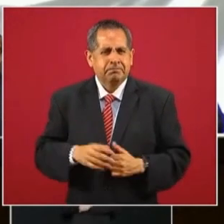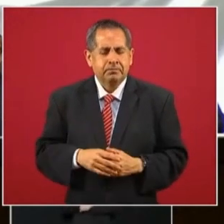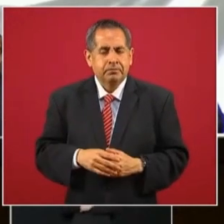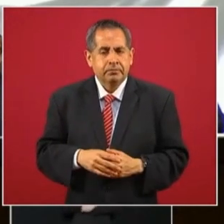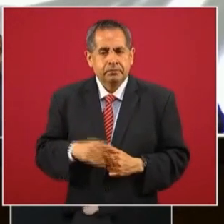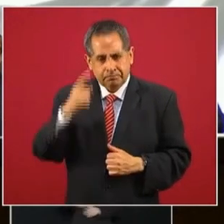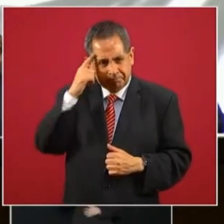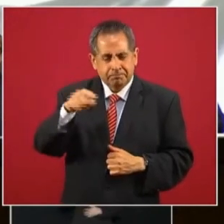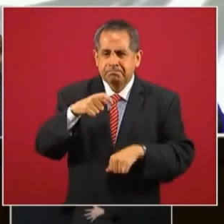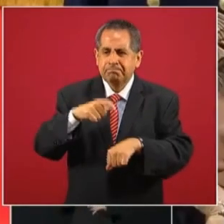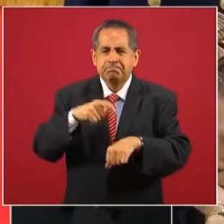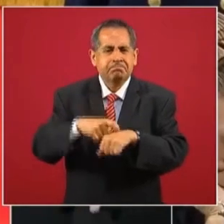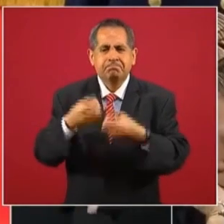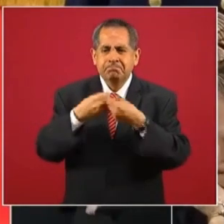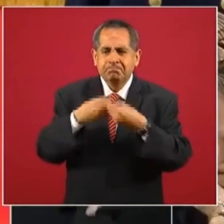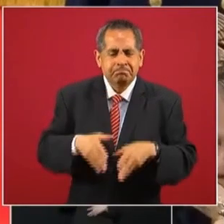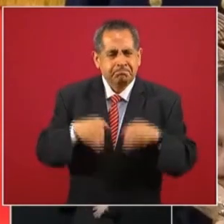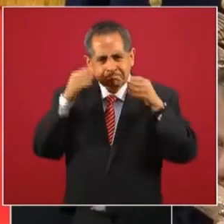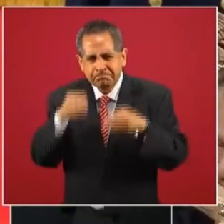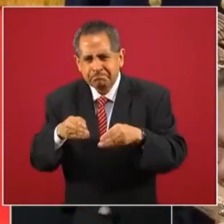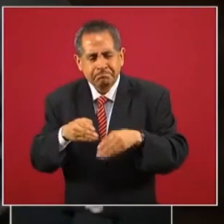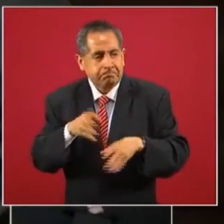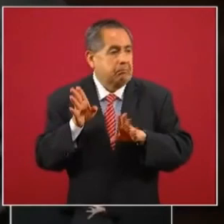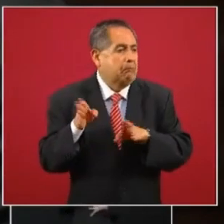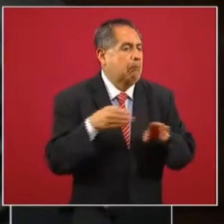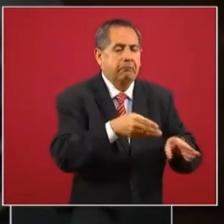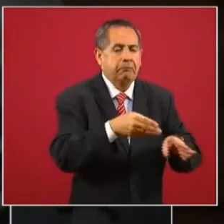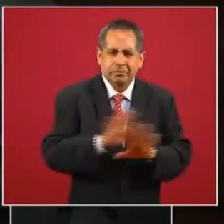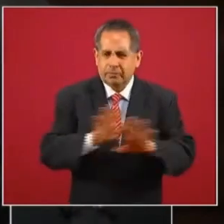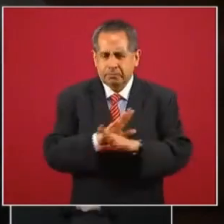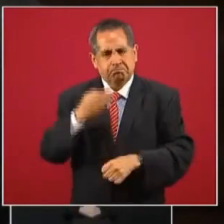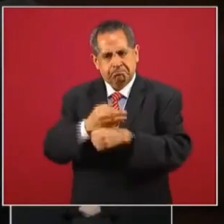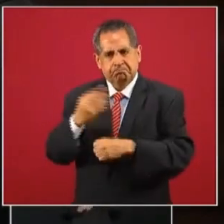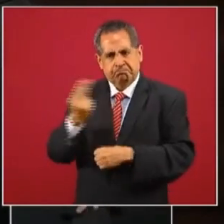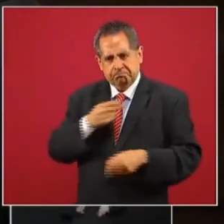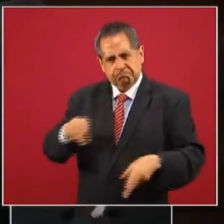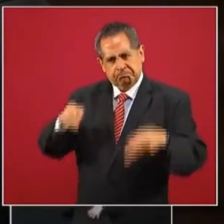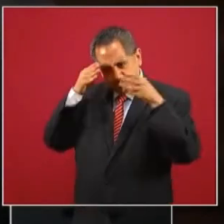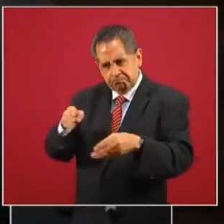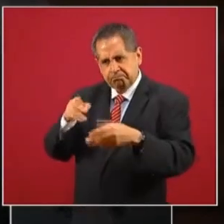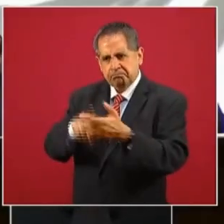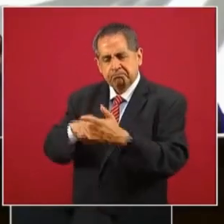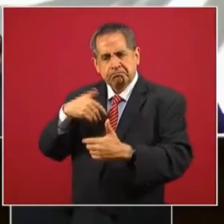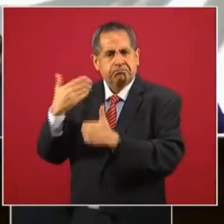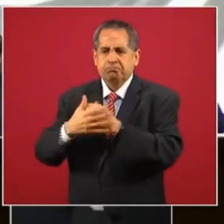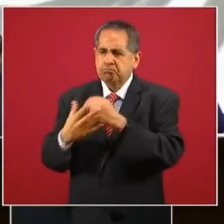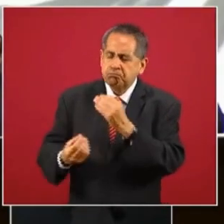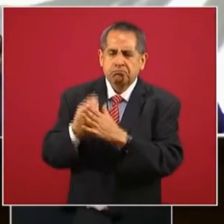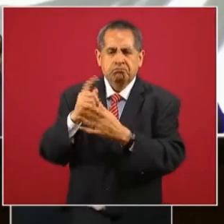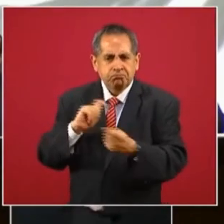a consumir tiempo, energía y recursos que necesitamos para emprender la